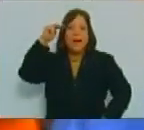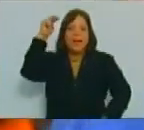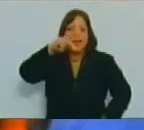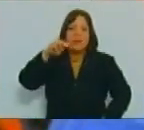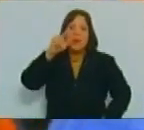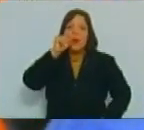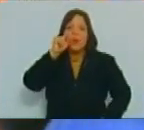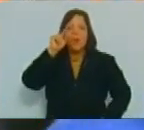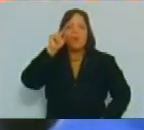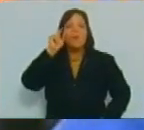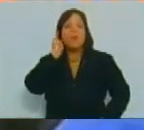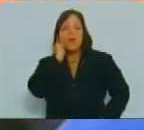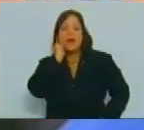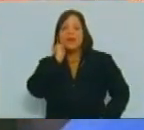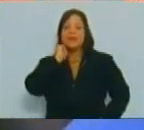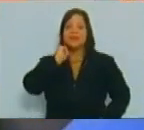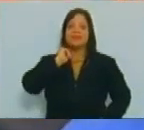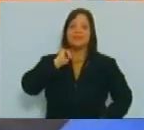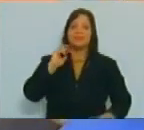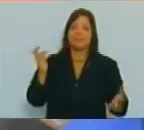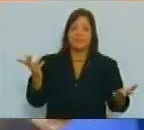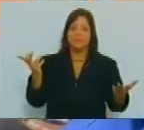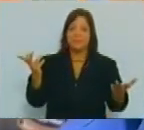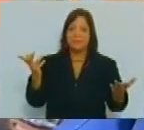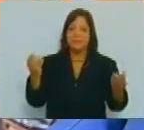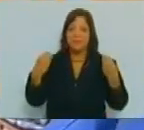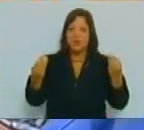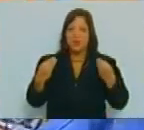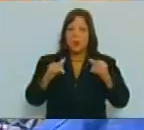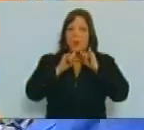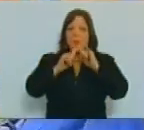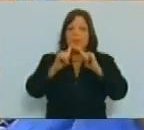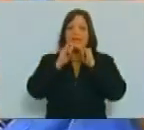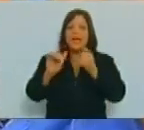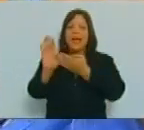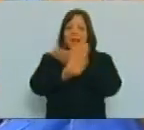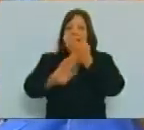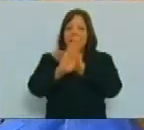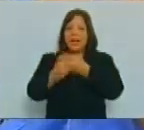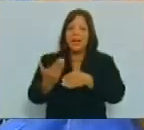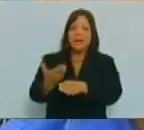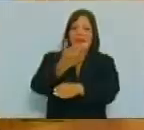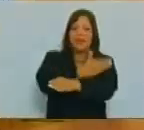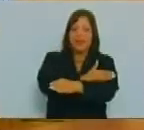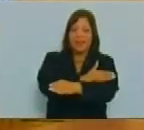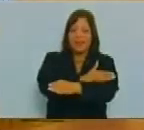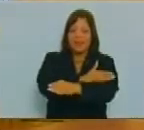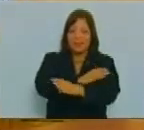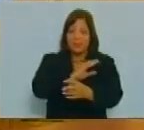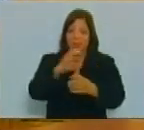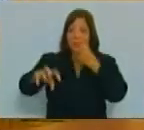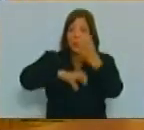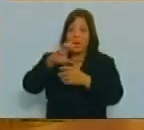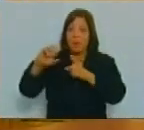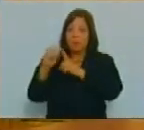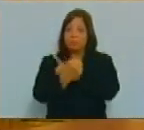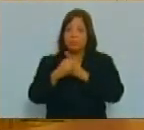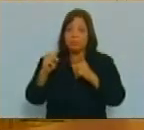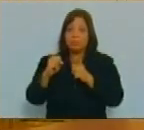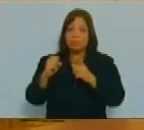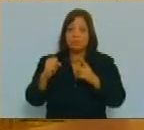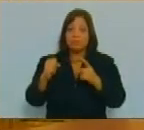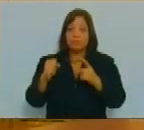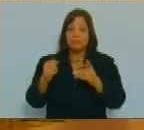las maestras cómo llevar ese mensaje de prevención ante una amenaza ambiental